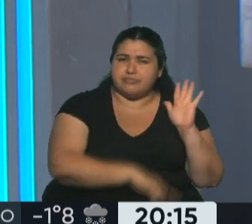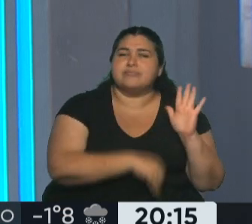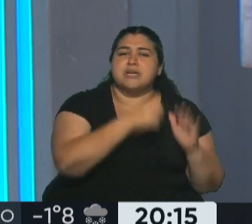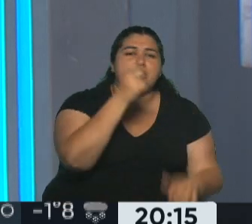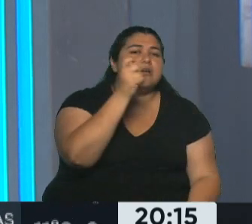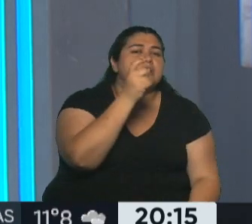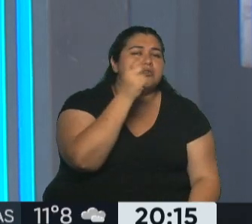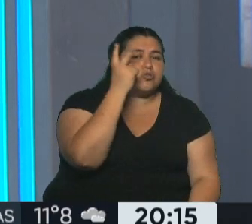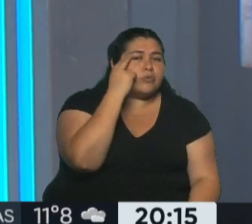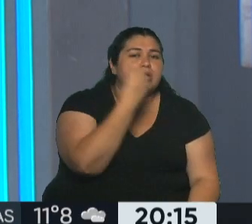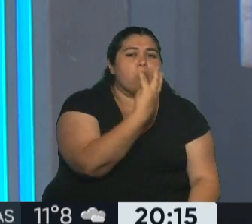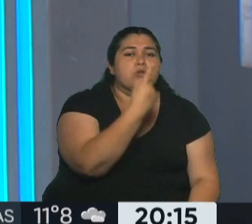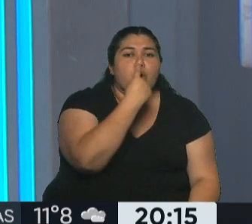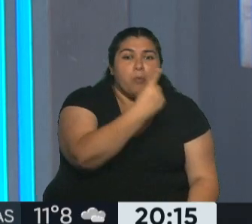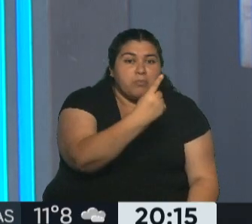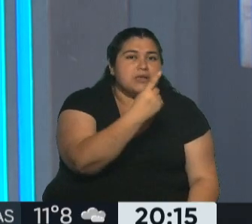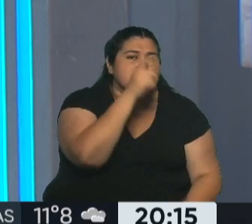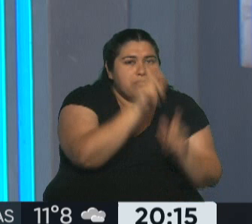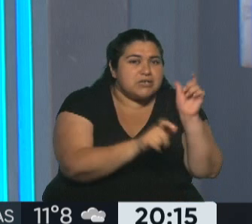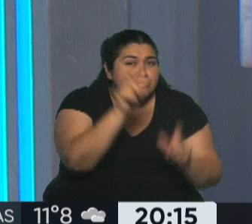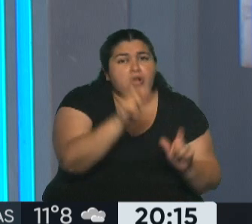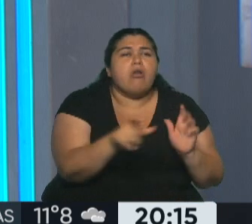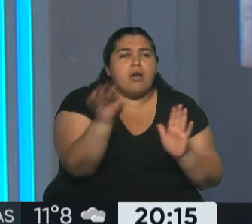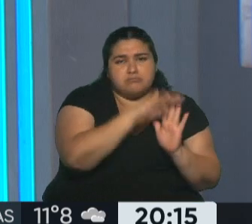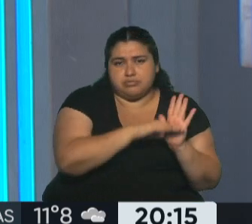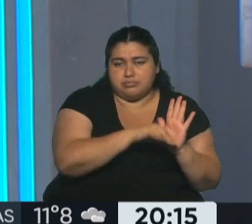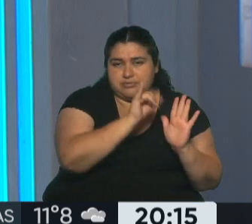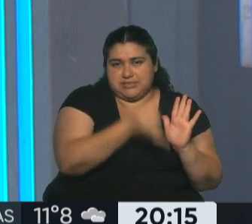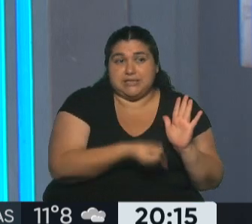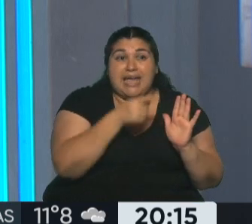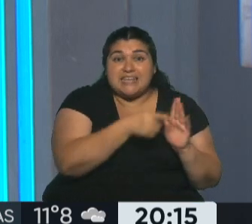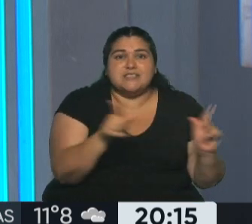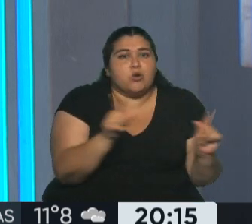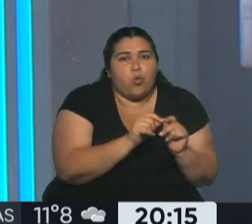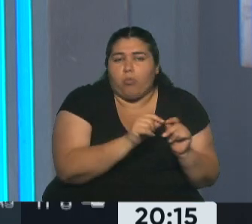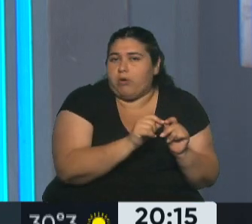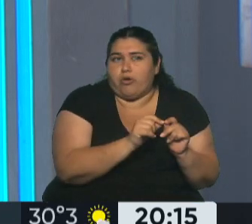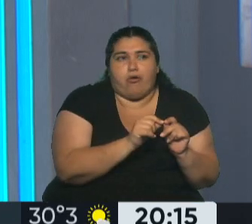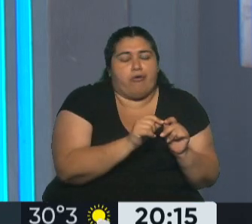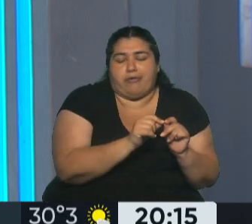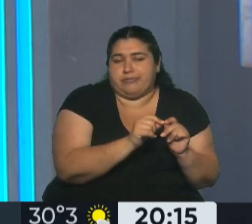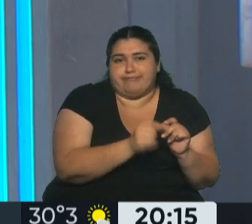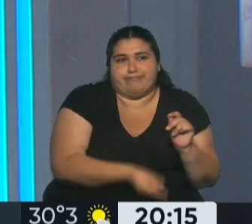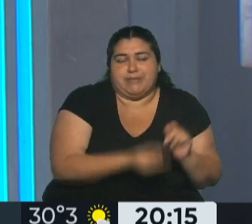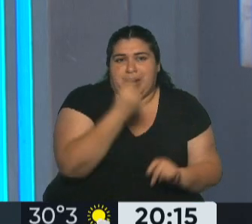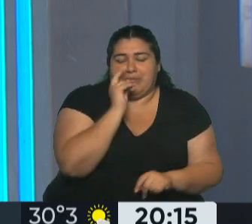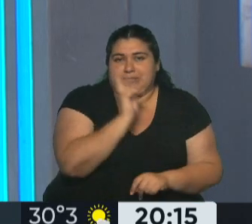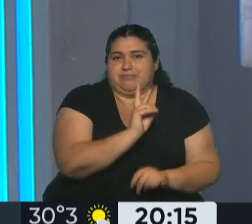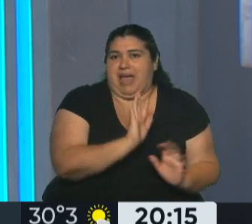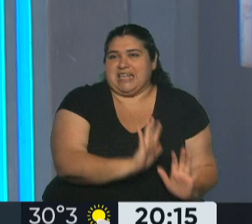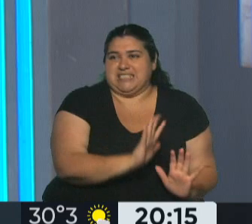94,18 los votantes habilitados para una elección la verdad que un número sin igual no importante donde